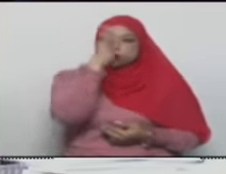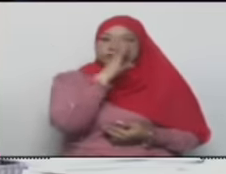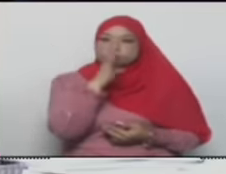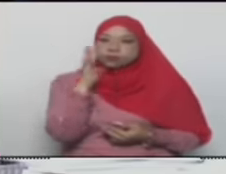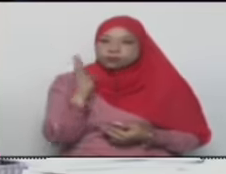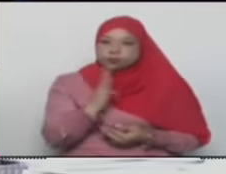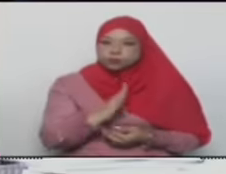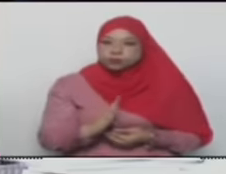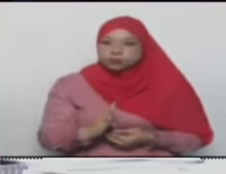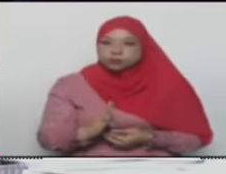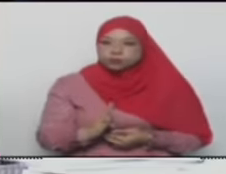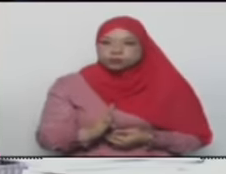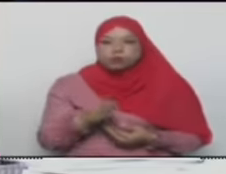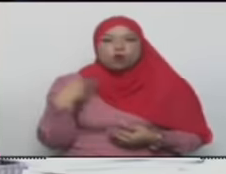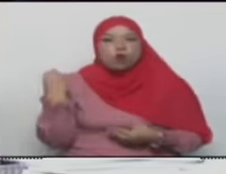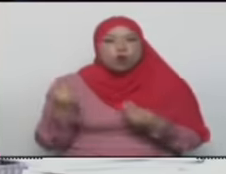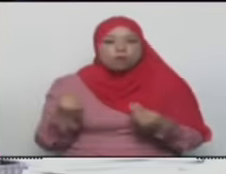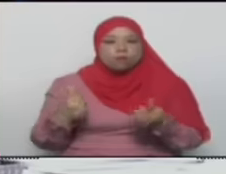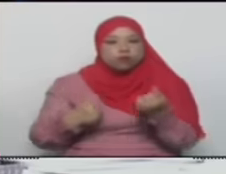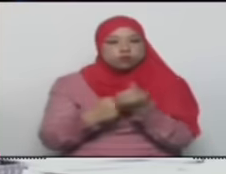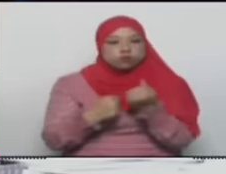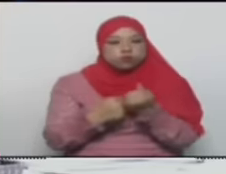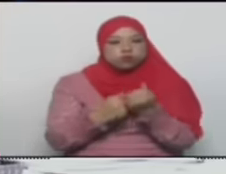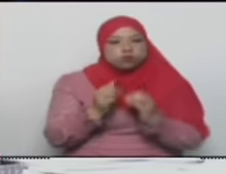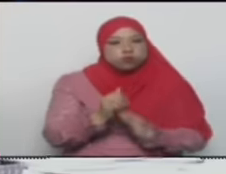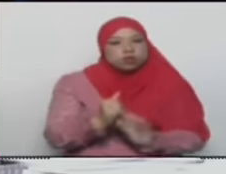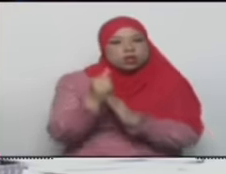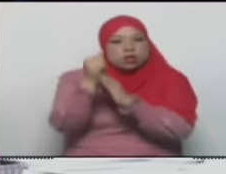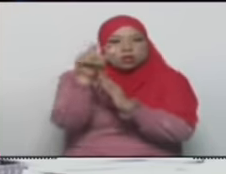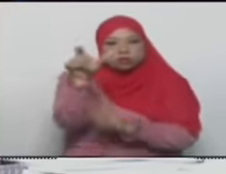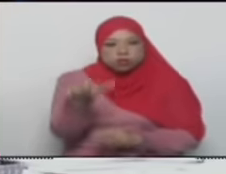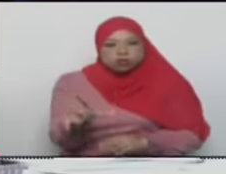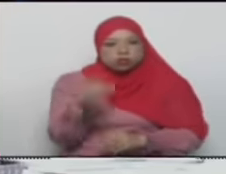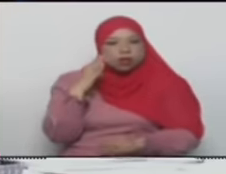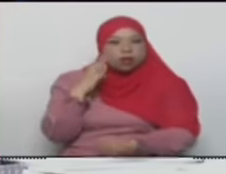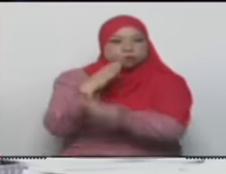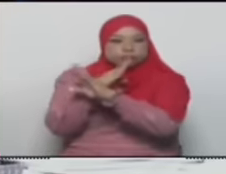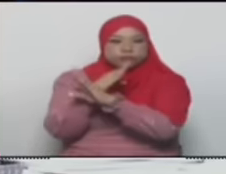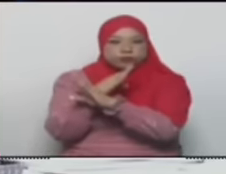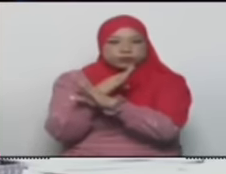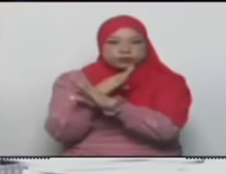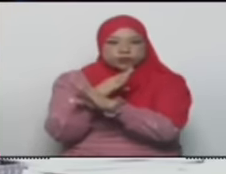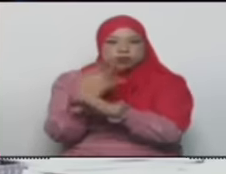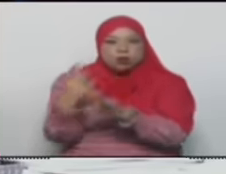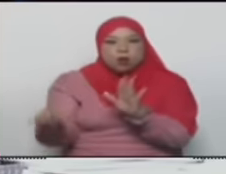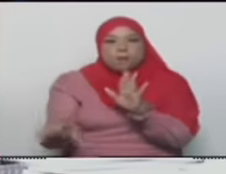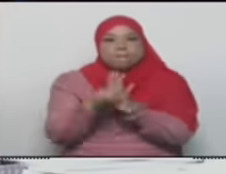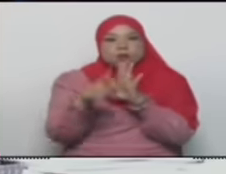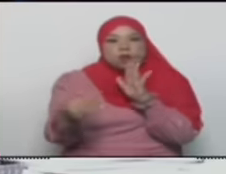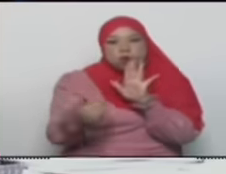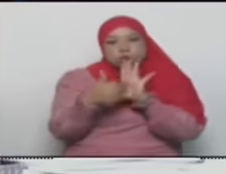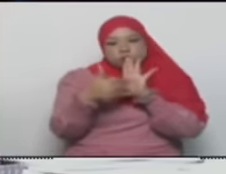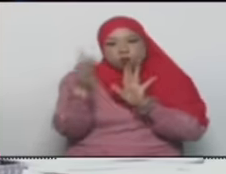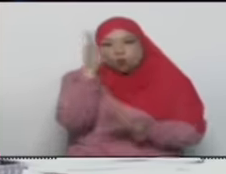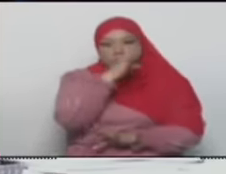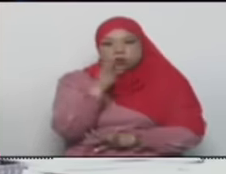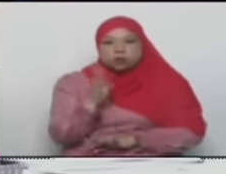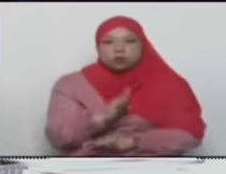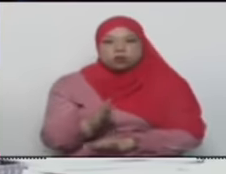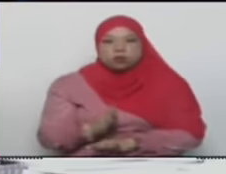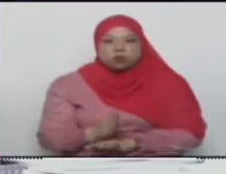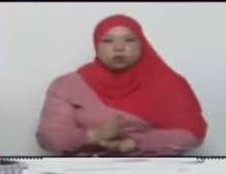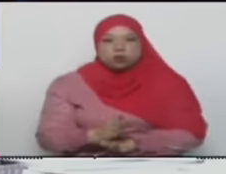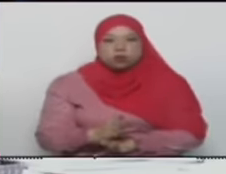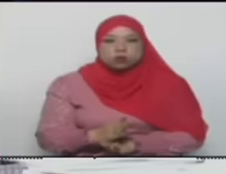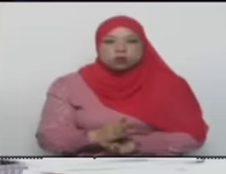Musk apoyó de manera abierta, de manera vulgar, violando las leyes de Brasil, a Jair